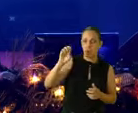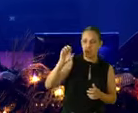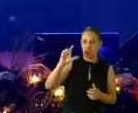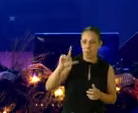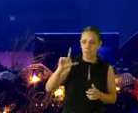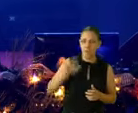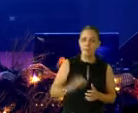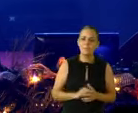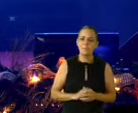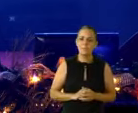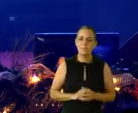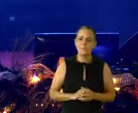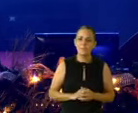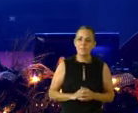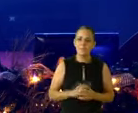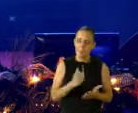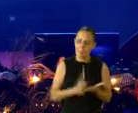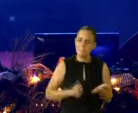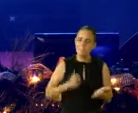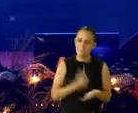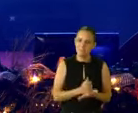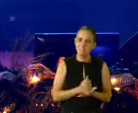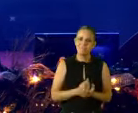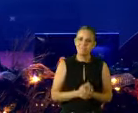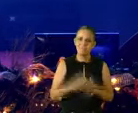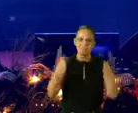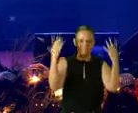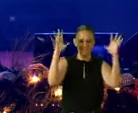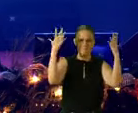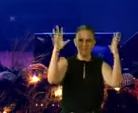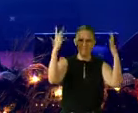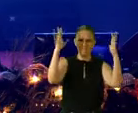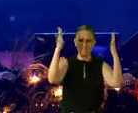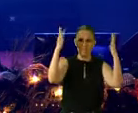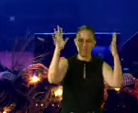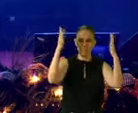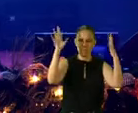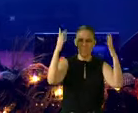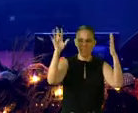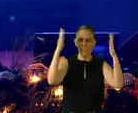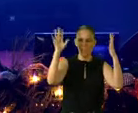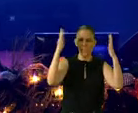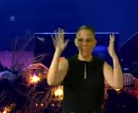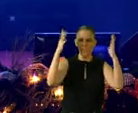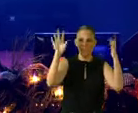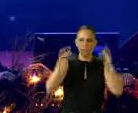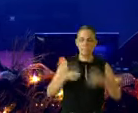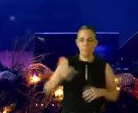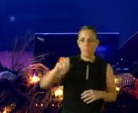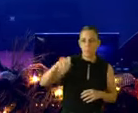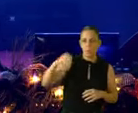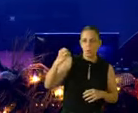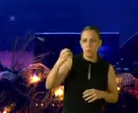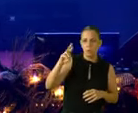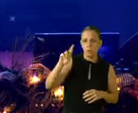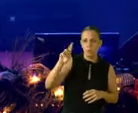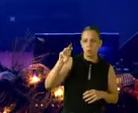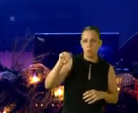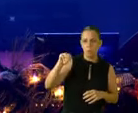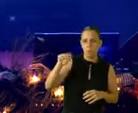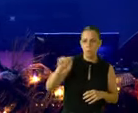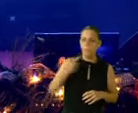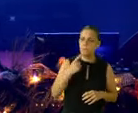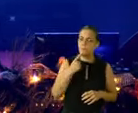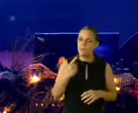qué bueno. Amén. Deli Angelis, denle un aplauso también a esta niña que los invitó. Y Norma Iris Díaz. Y dice